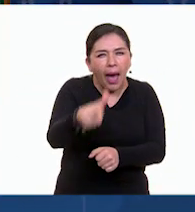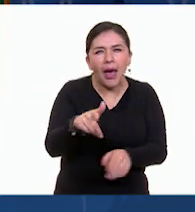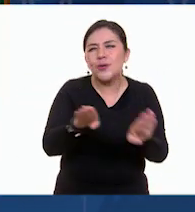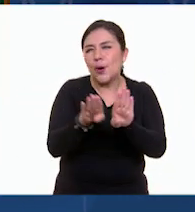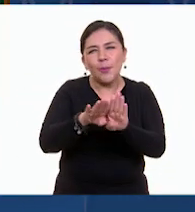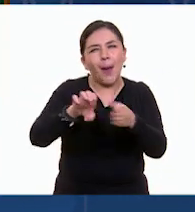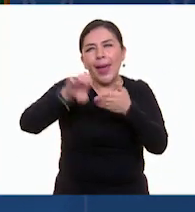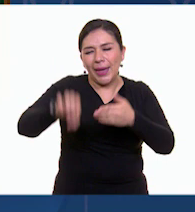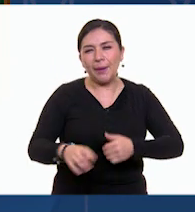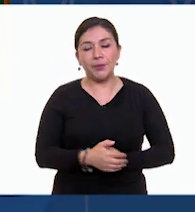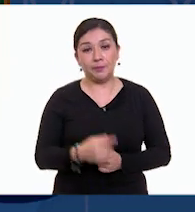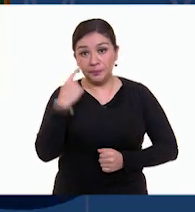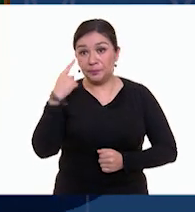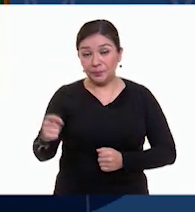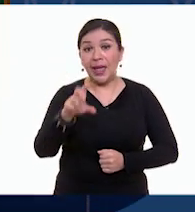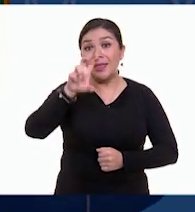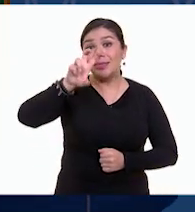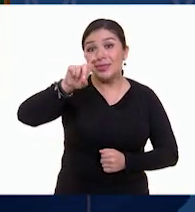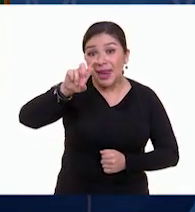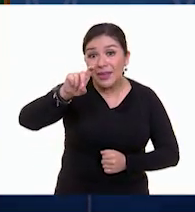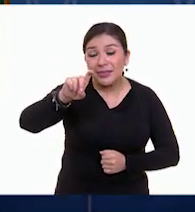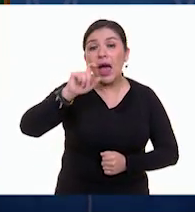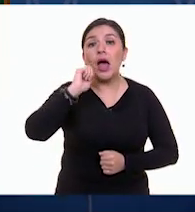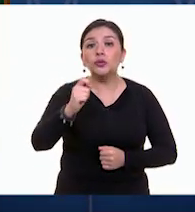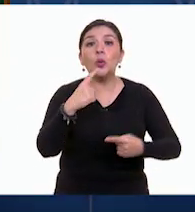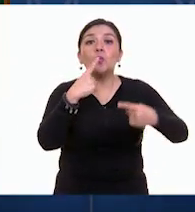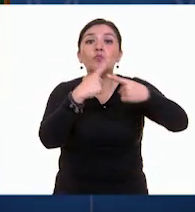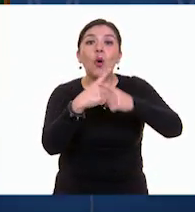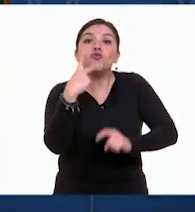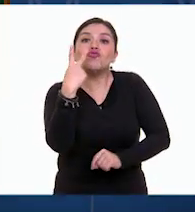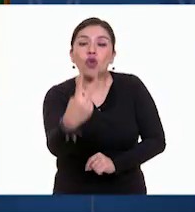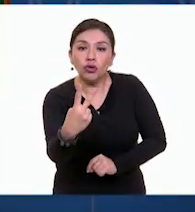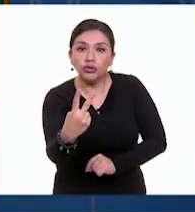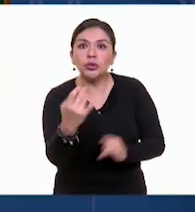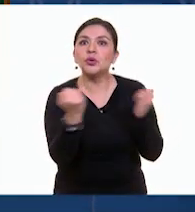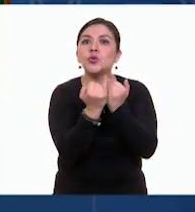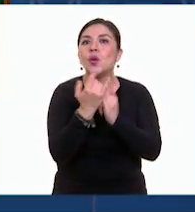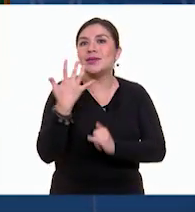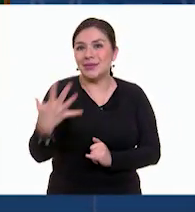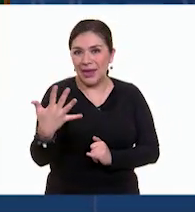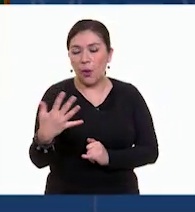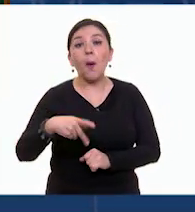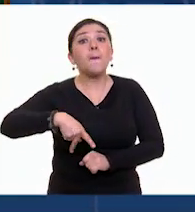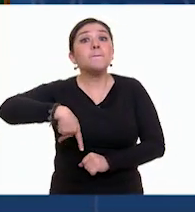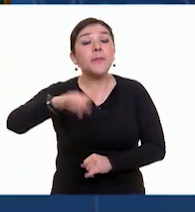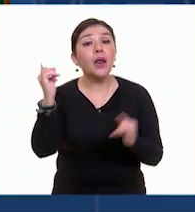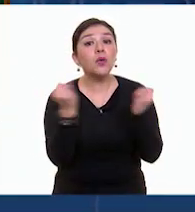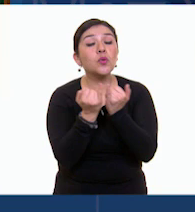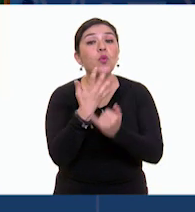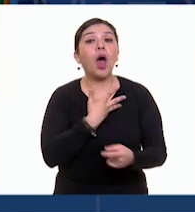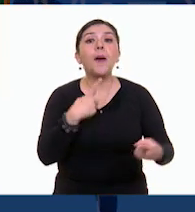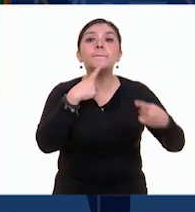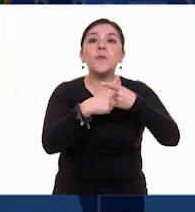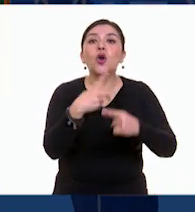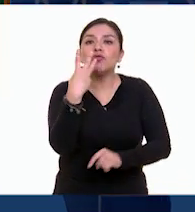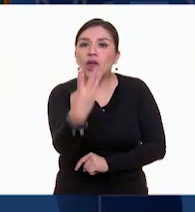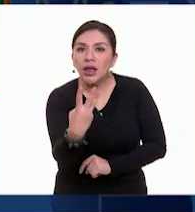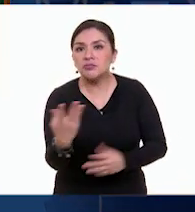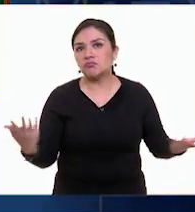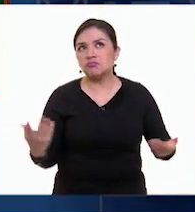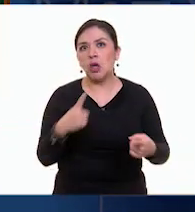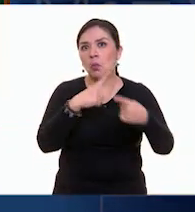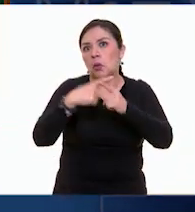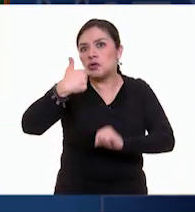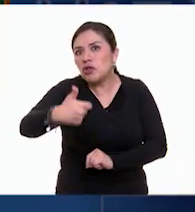ejemplo, encontramos que 30 es múltiplo de 2 y de 5, pero también es múltiplo de 3,